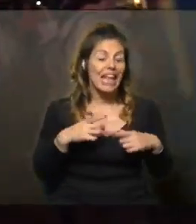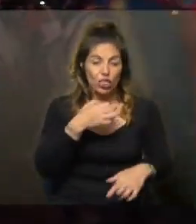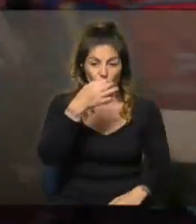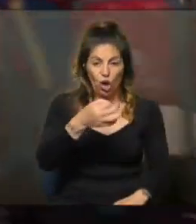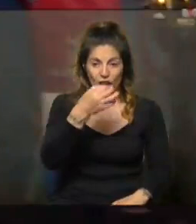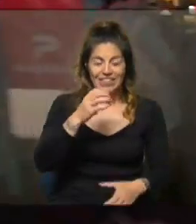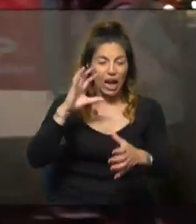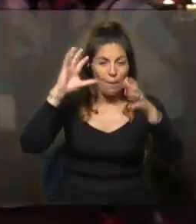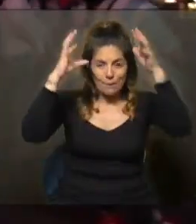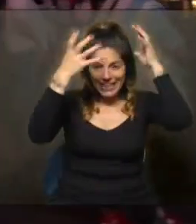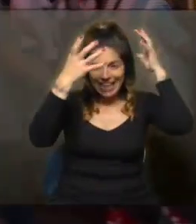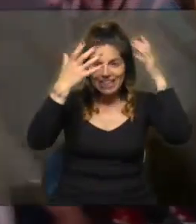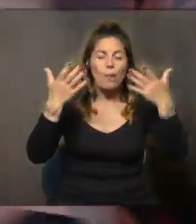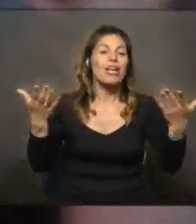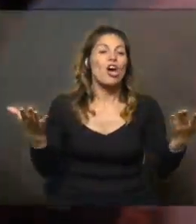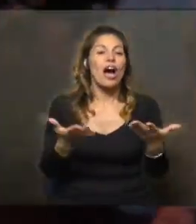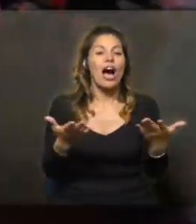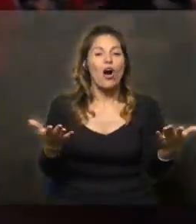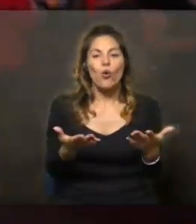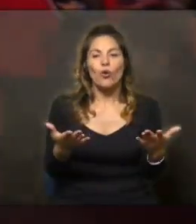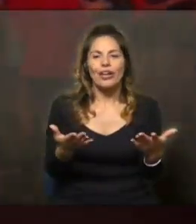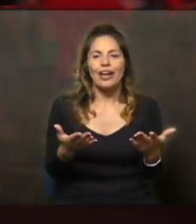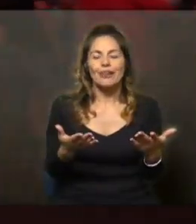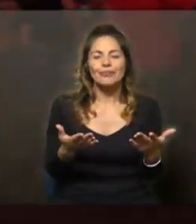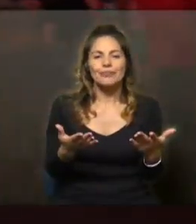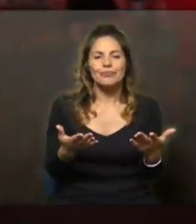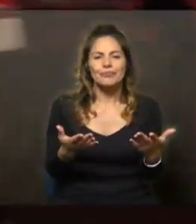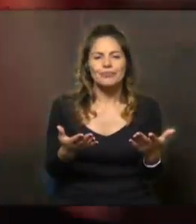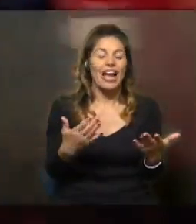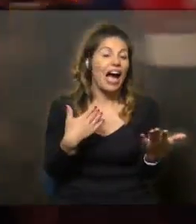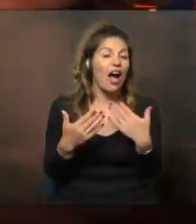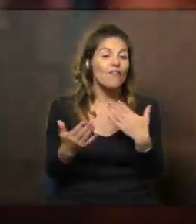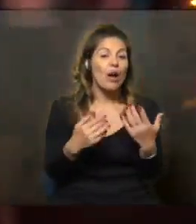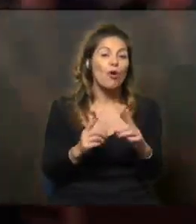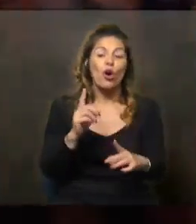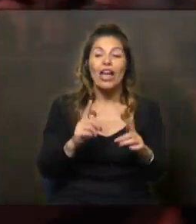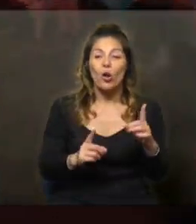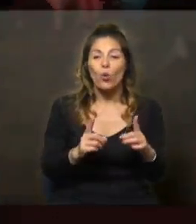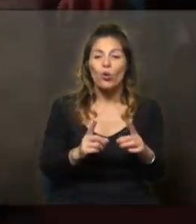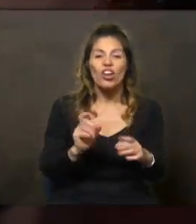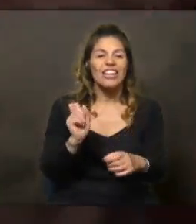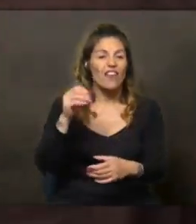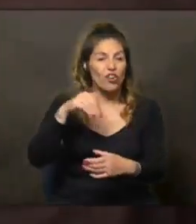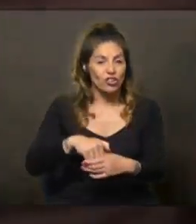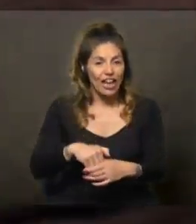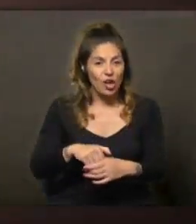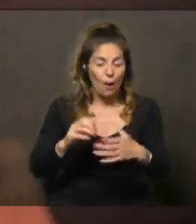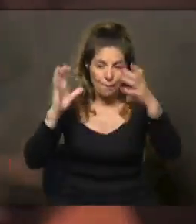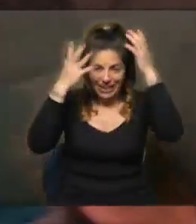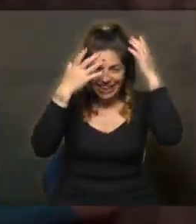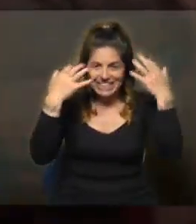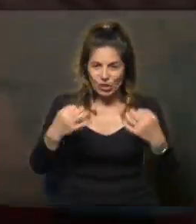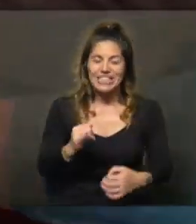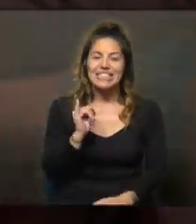palab si par y el resto del equipo hablamos con alguno de Qui votaron a seguramente